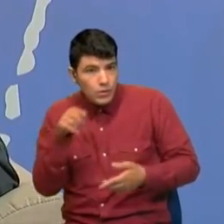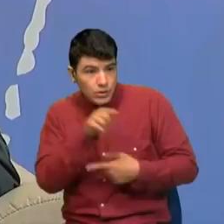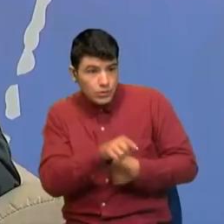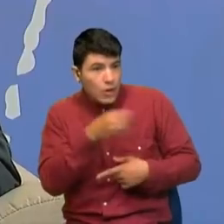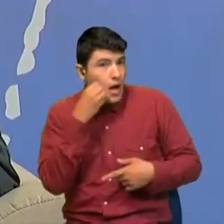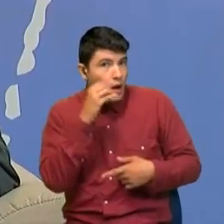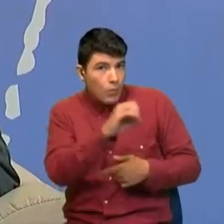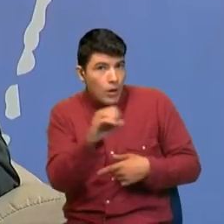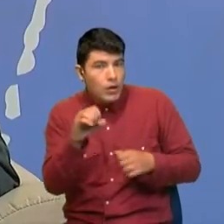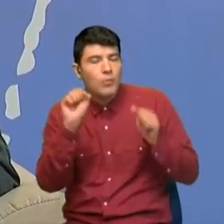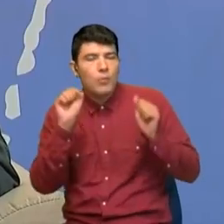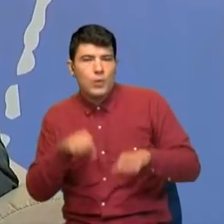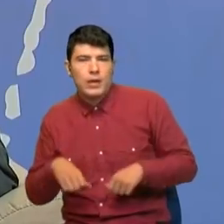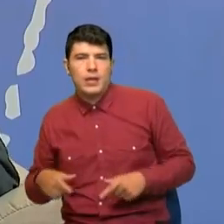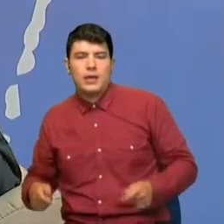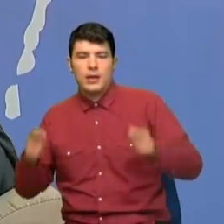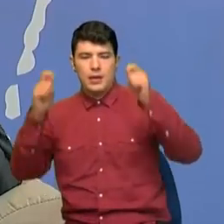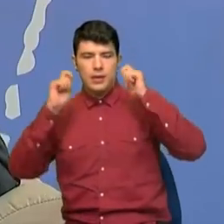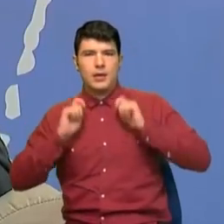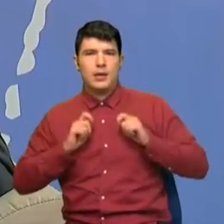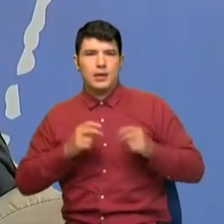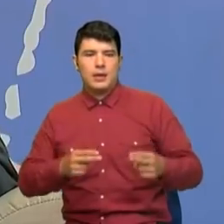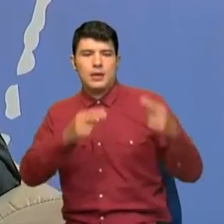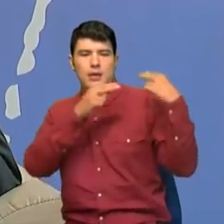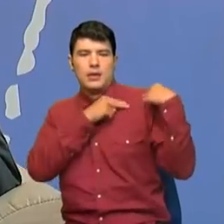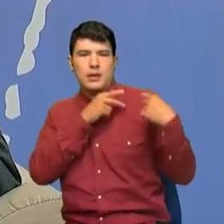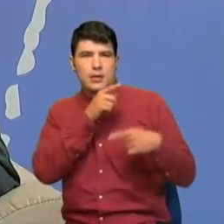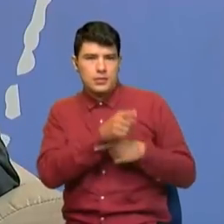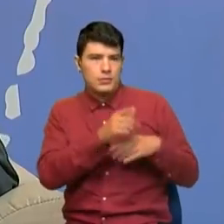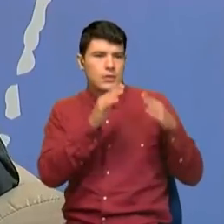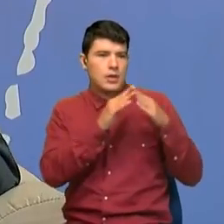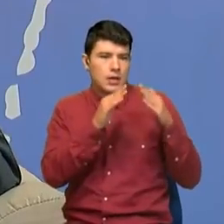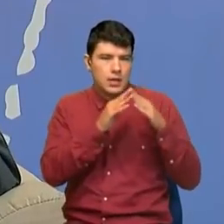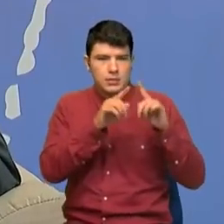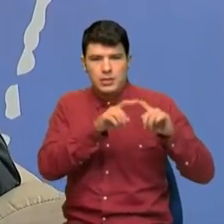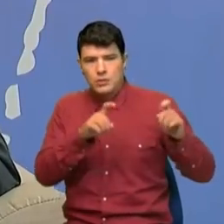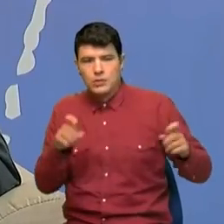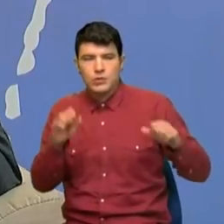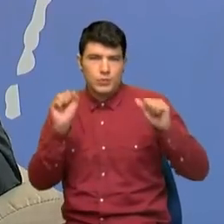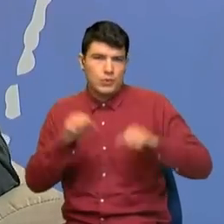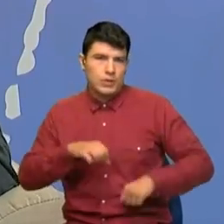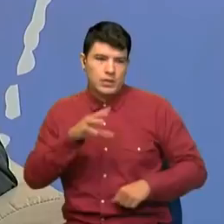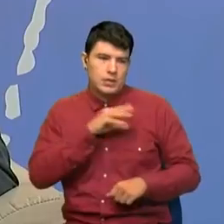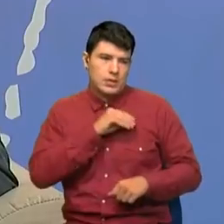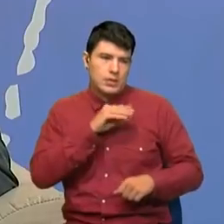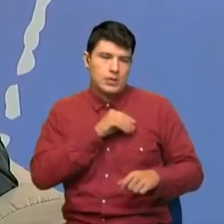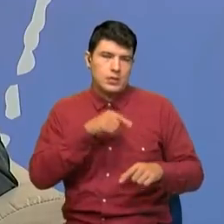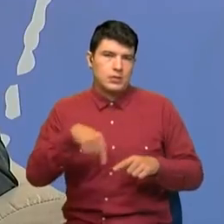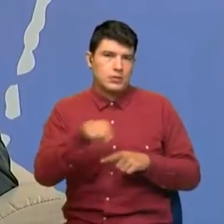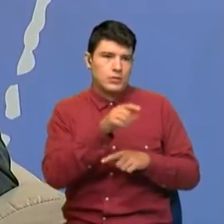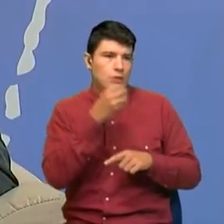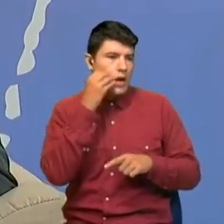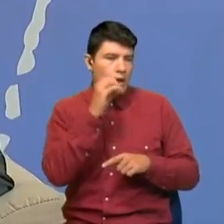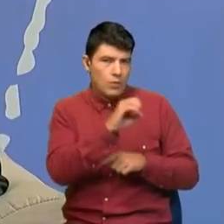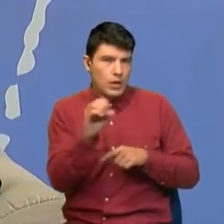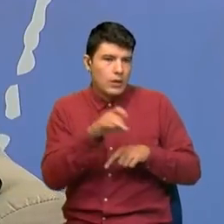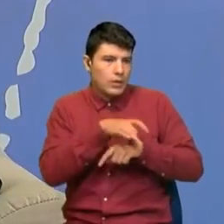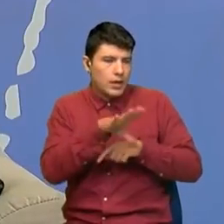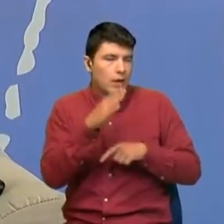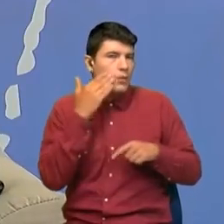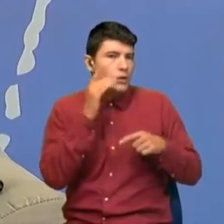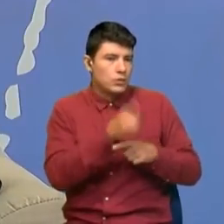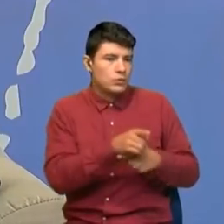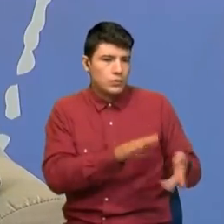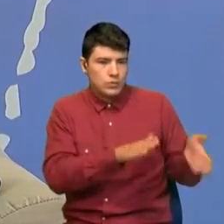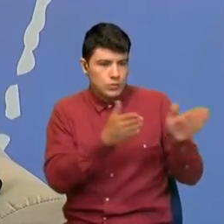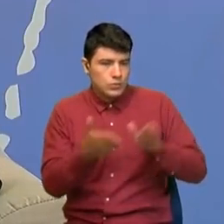tomar esa posición y hacerse responsable por los bienes y poder disfrutar como tal los bienes que esta persona ha dejado. Puede